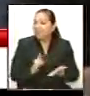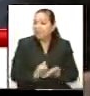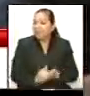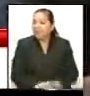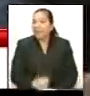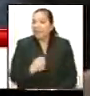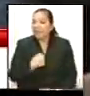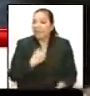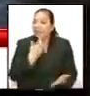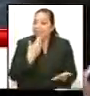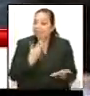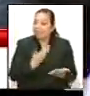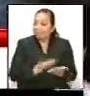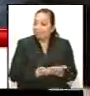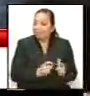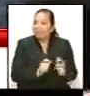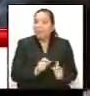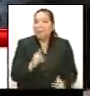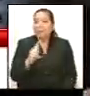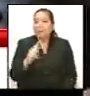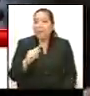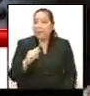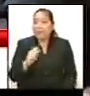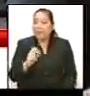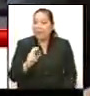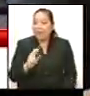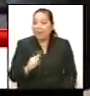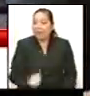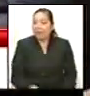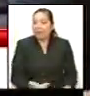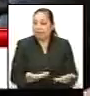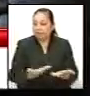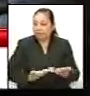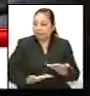dignan, gracias señor congresista Vergara, que se dignan pasar